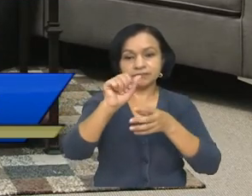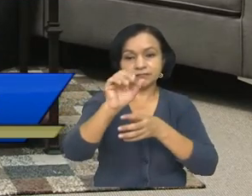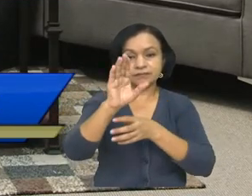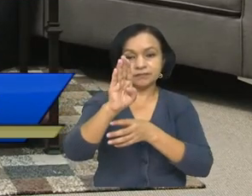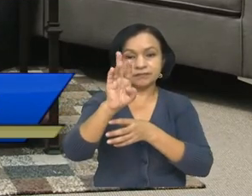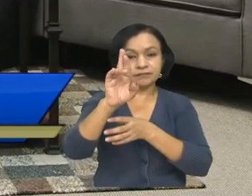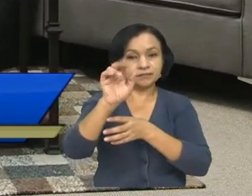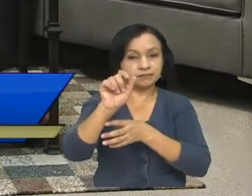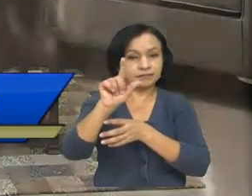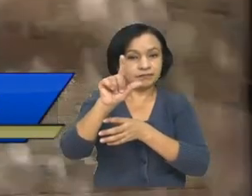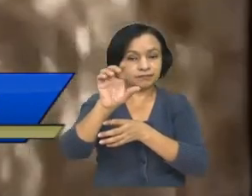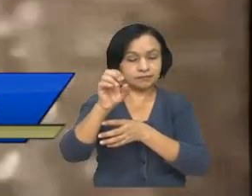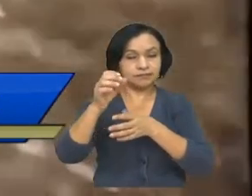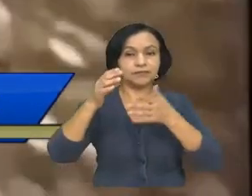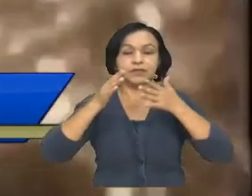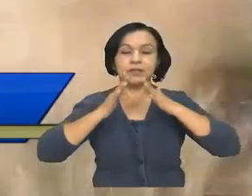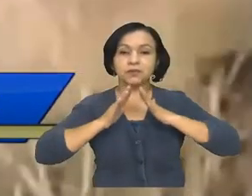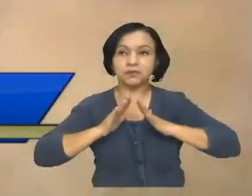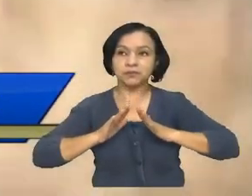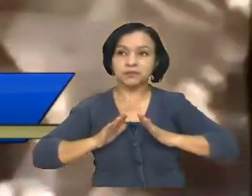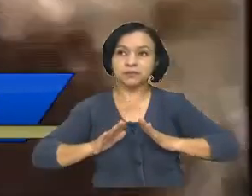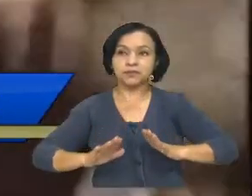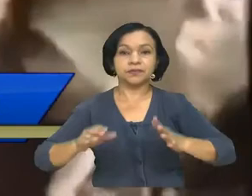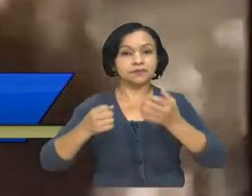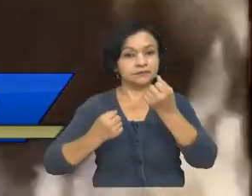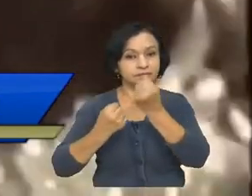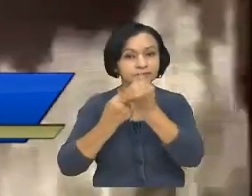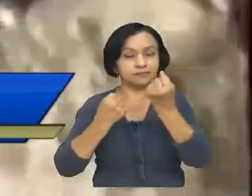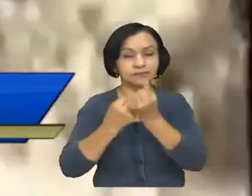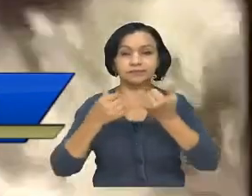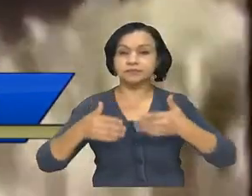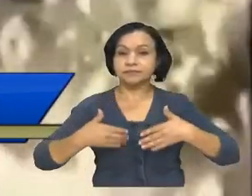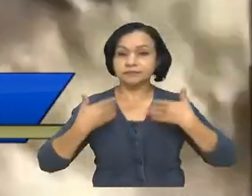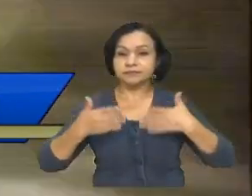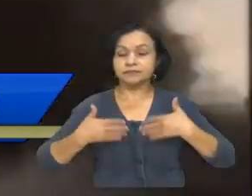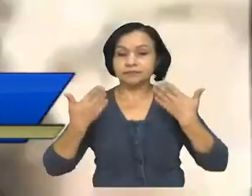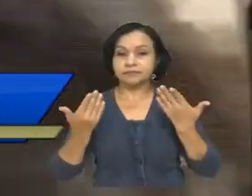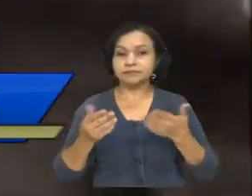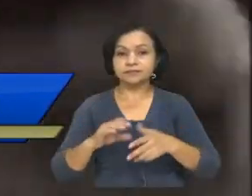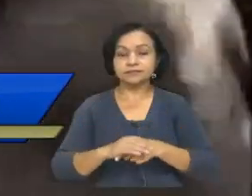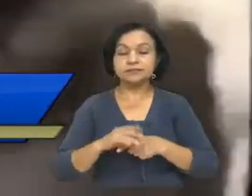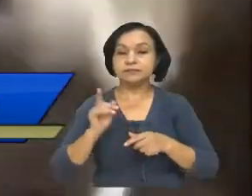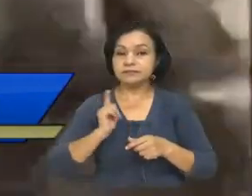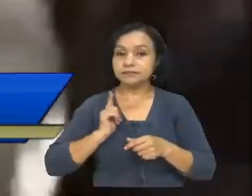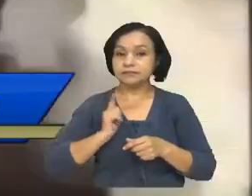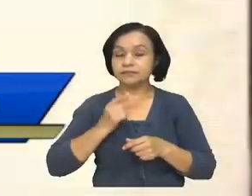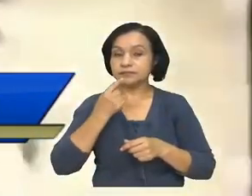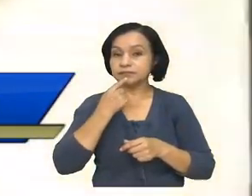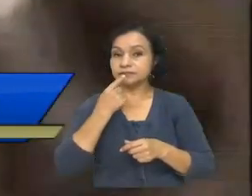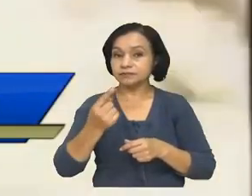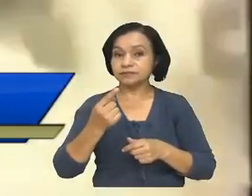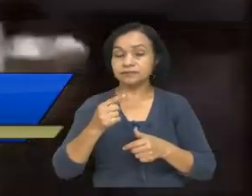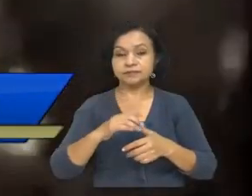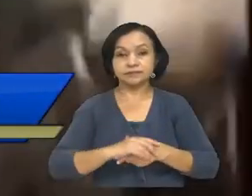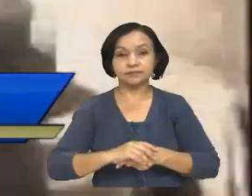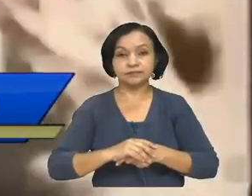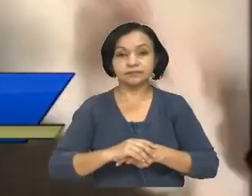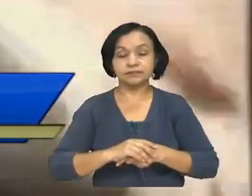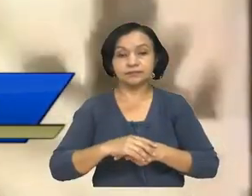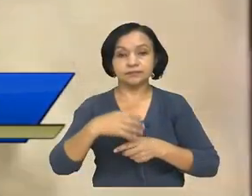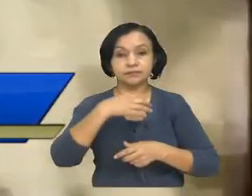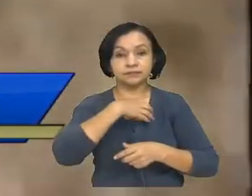sentimos más reforzados, más contentos. Pero ahí, como te decía, lo hicimos los